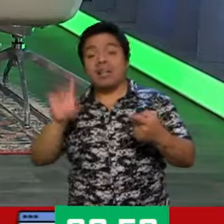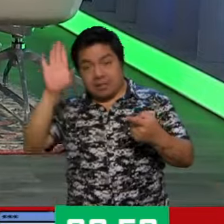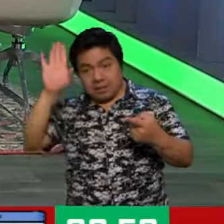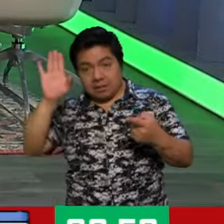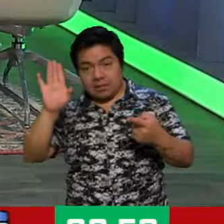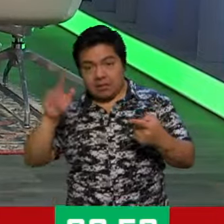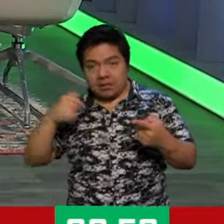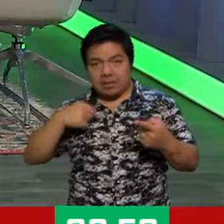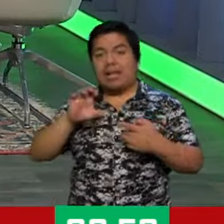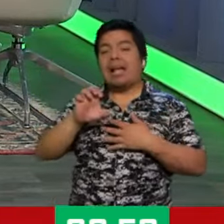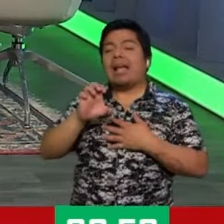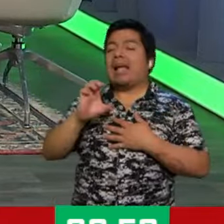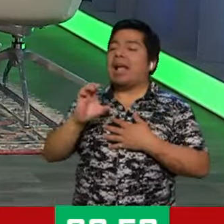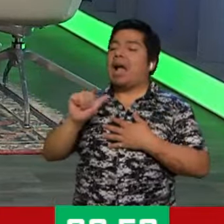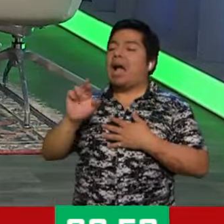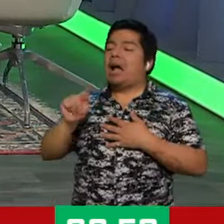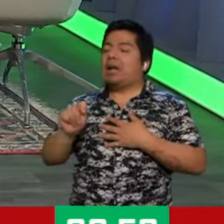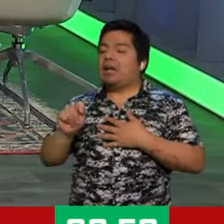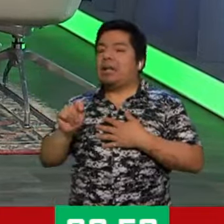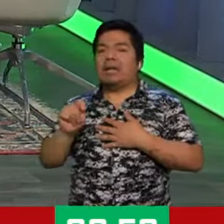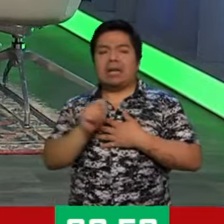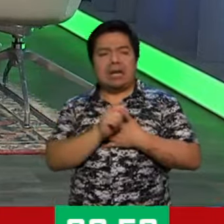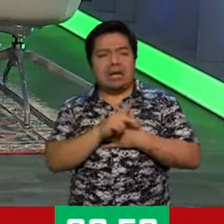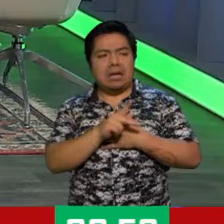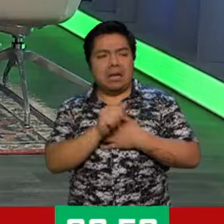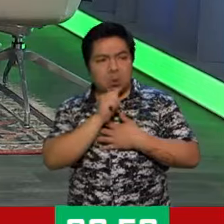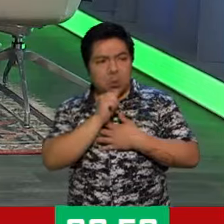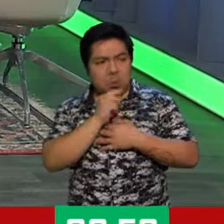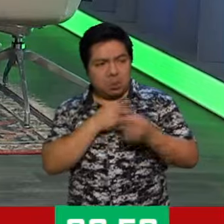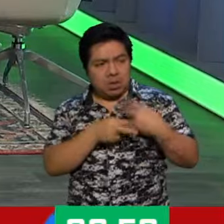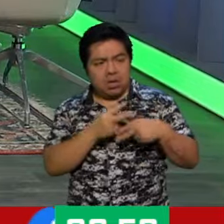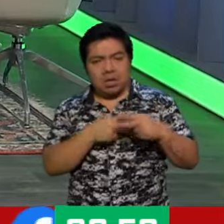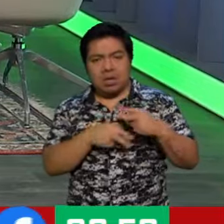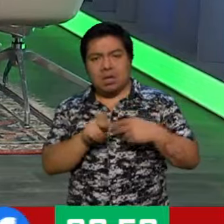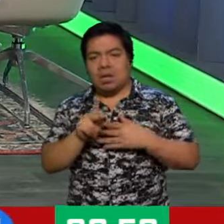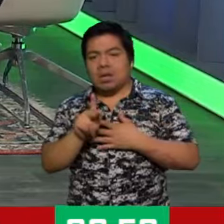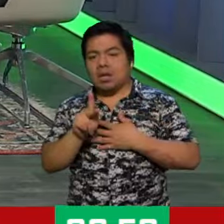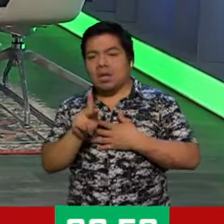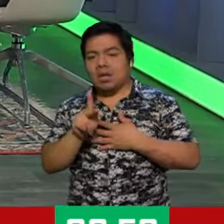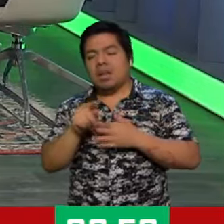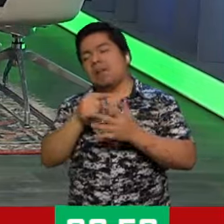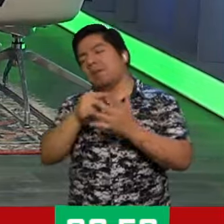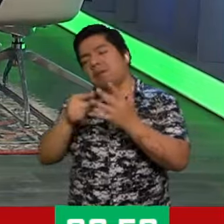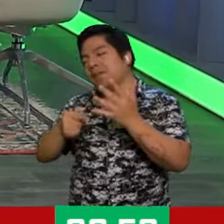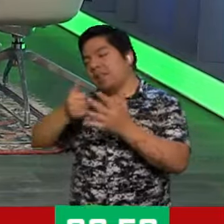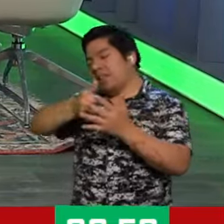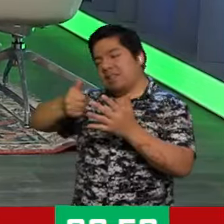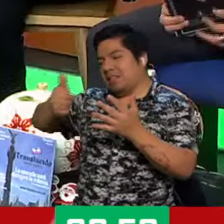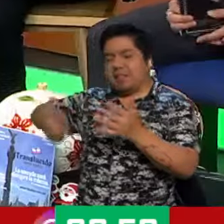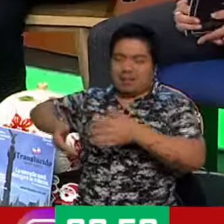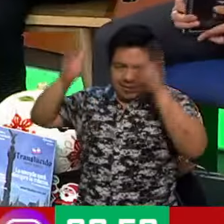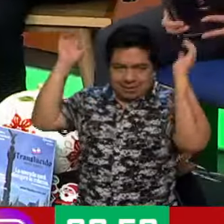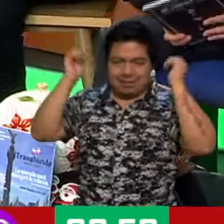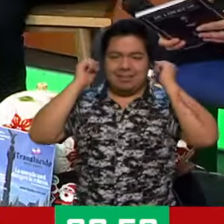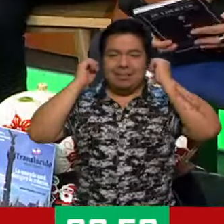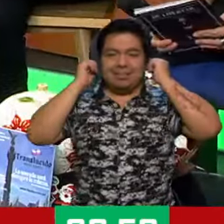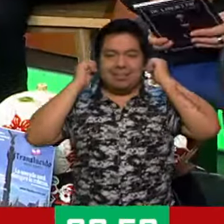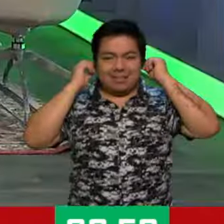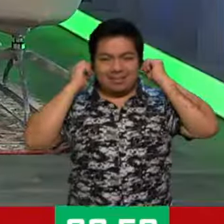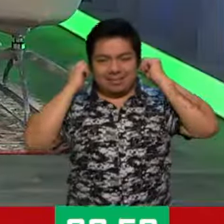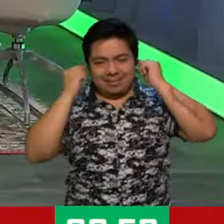yo. ¿Karev? Ah, no, Karev no. ¿Karev? ¿Tampoco vino Karev? Karen, no. Mejor así que se presente. A ver, me estaban presentando no, para saber qué se viene.